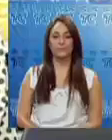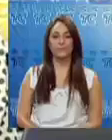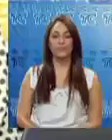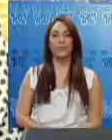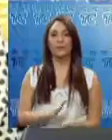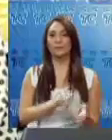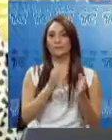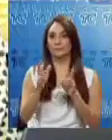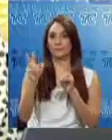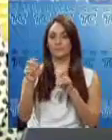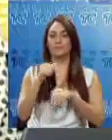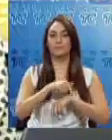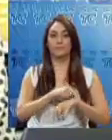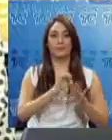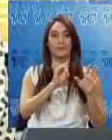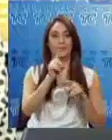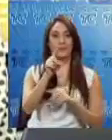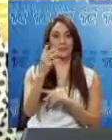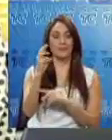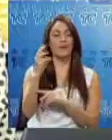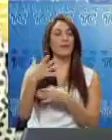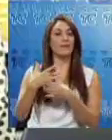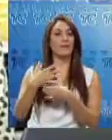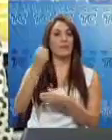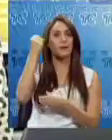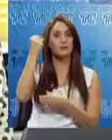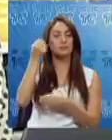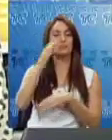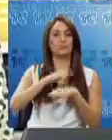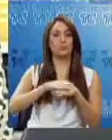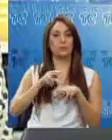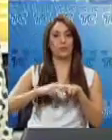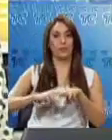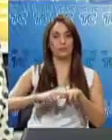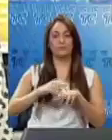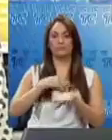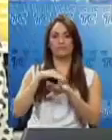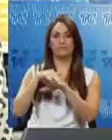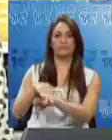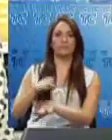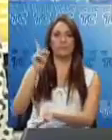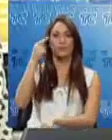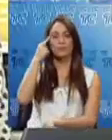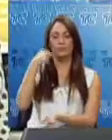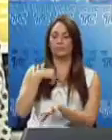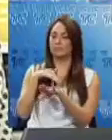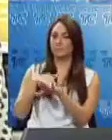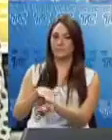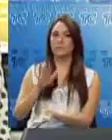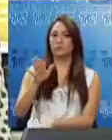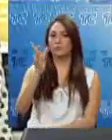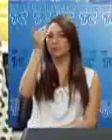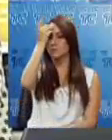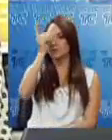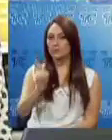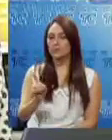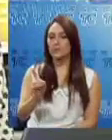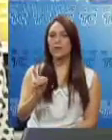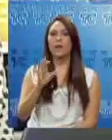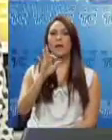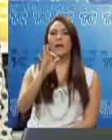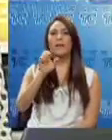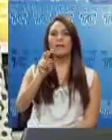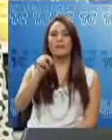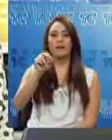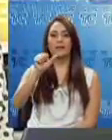En otro tema, 7 y 16, la Federación Nacional de Taxis confirmó su respaldo al gobierno nacional en respuesta a la decisión de la FENACOTIP